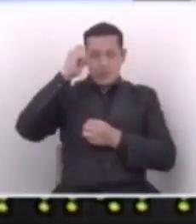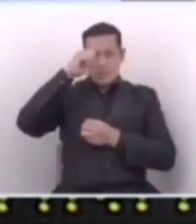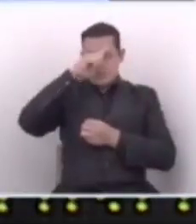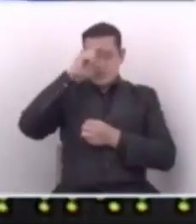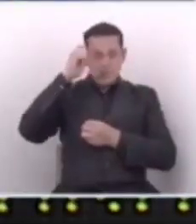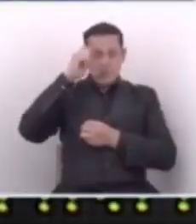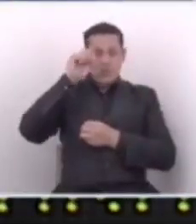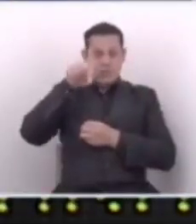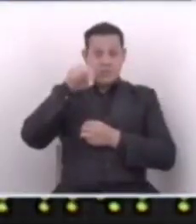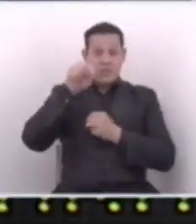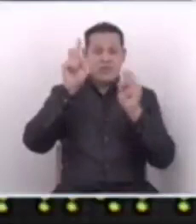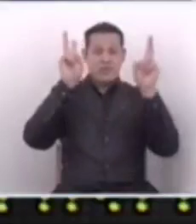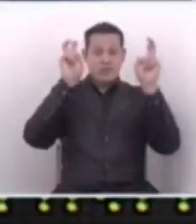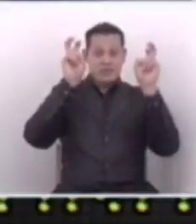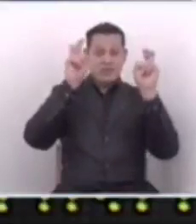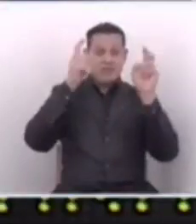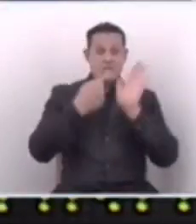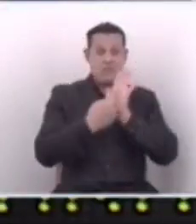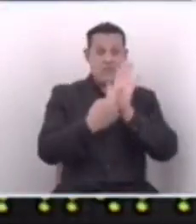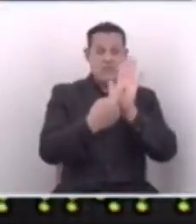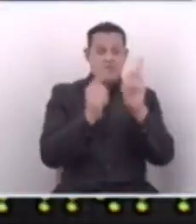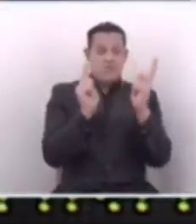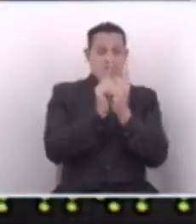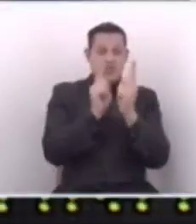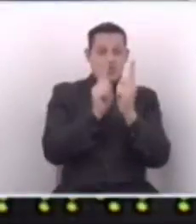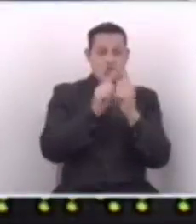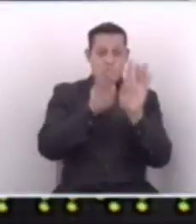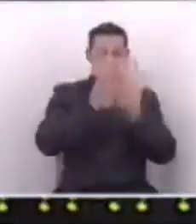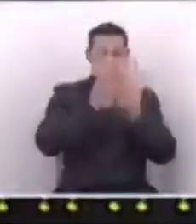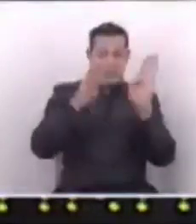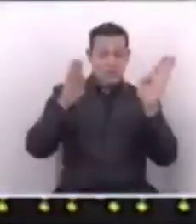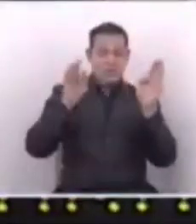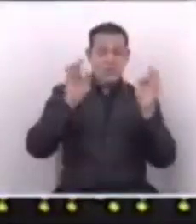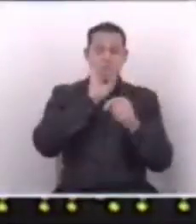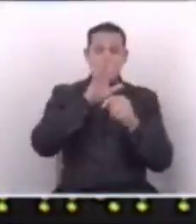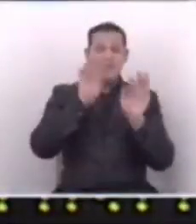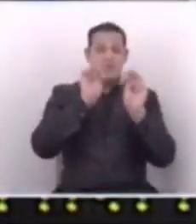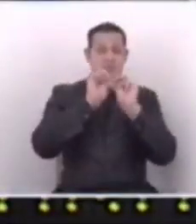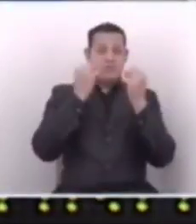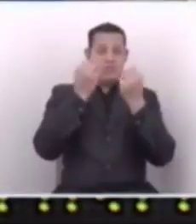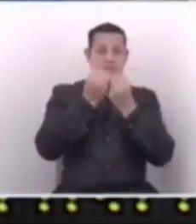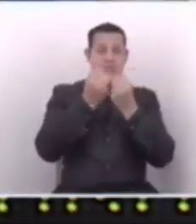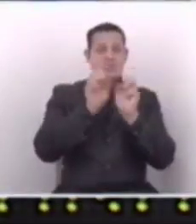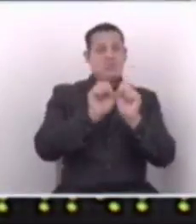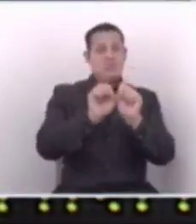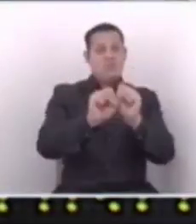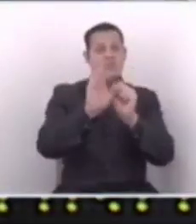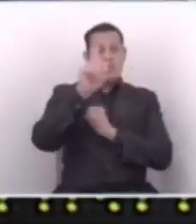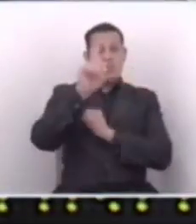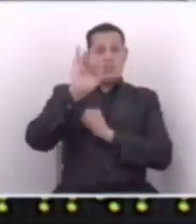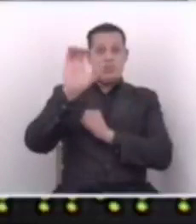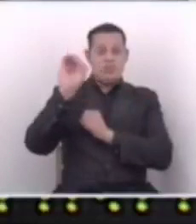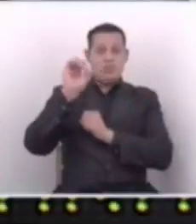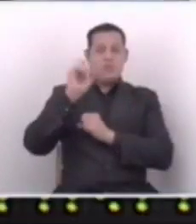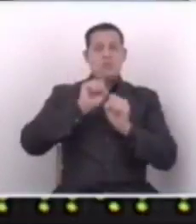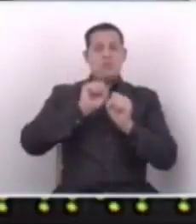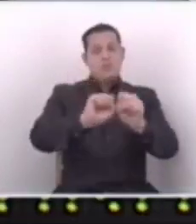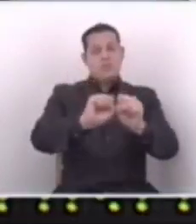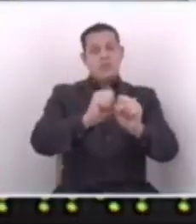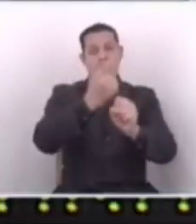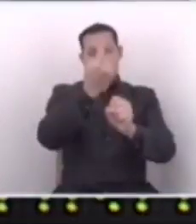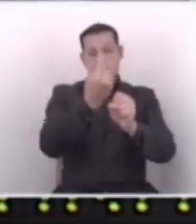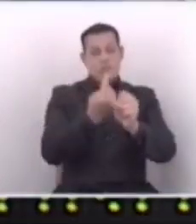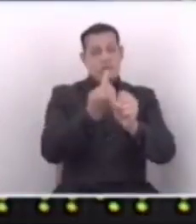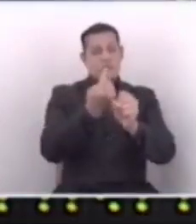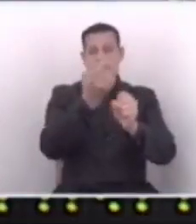trabajadores. Y vean este titular que encontramos en uno de los panfletos. Pandillero sobre masacre en Opico. Matamos